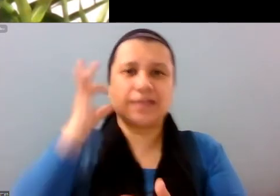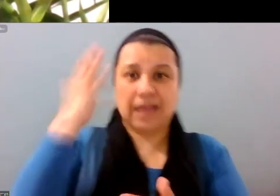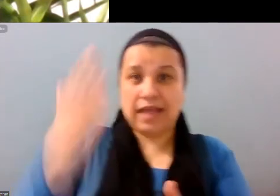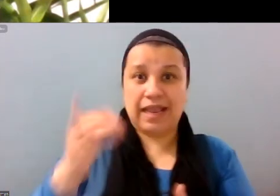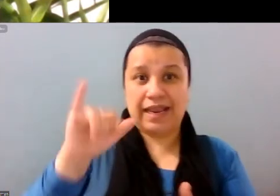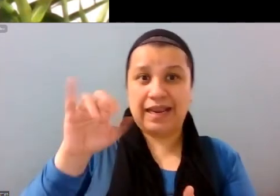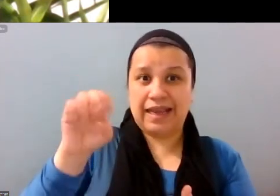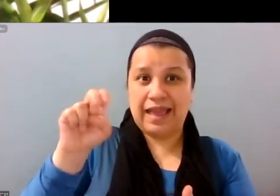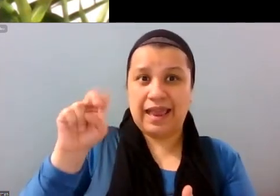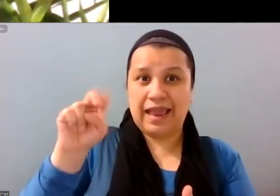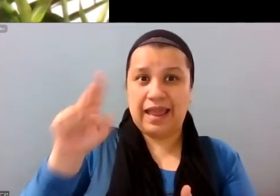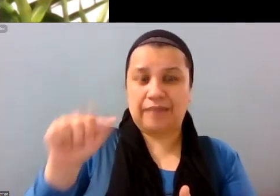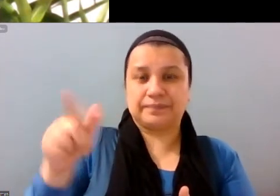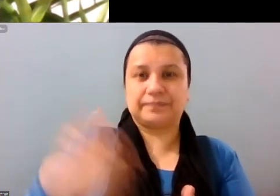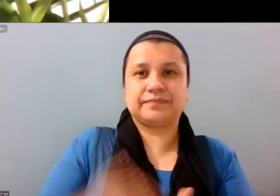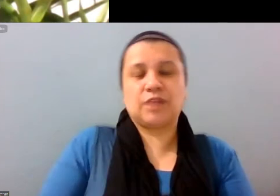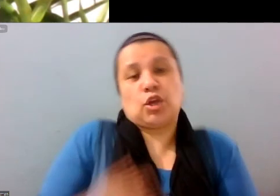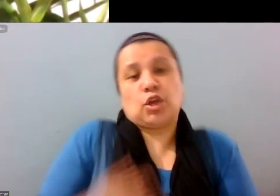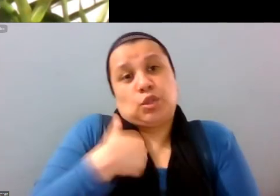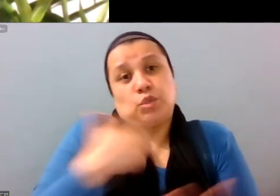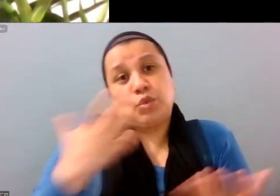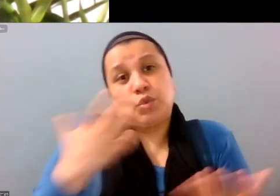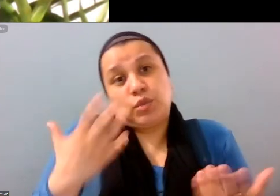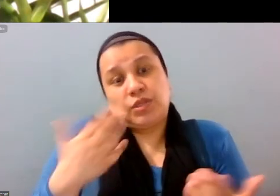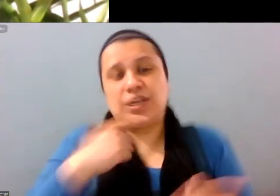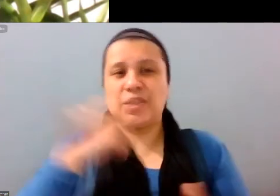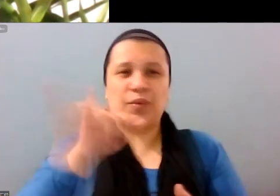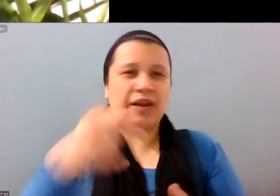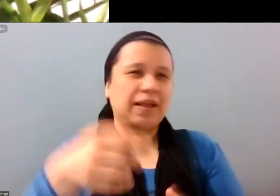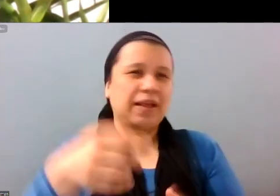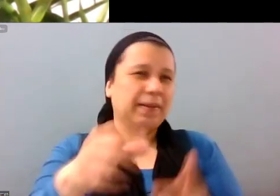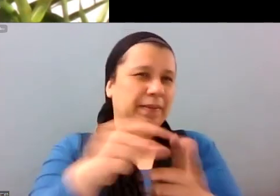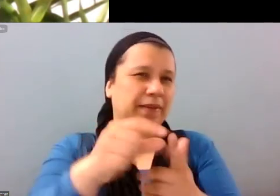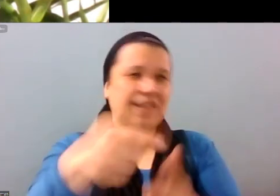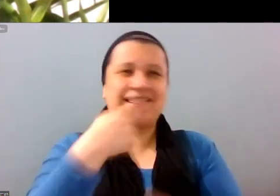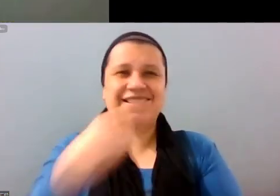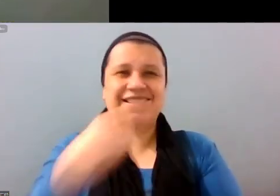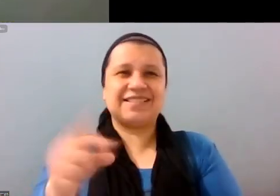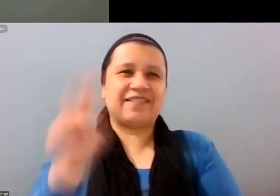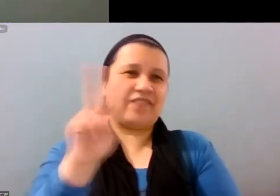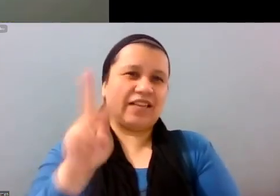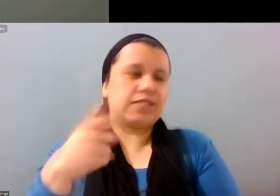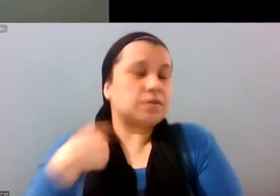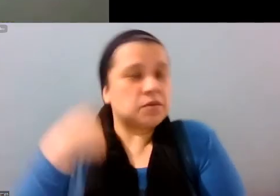bueno yo también me apego a las palabras del señor Vinicio me parece que